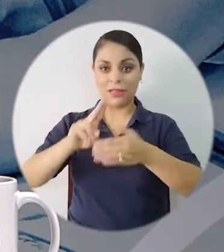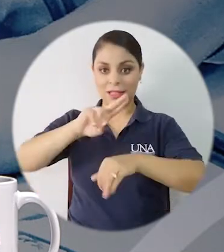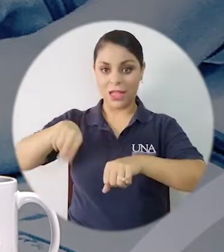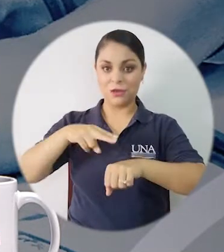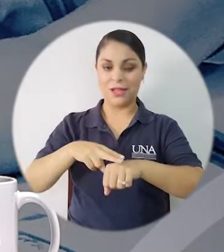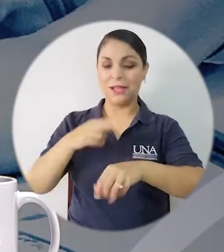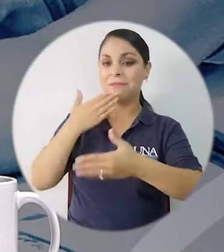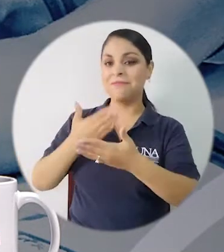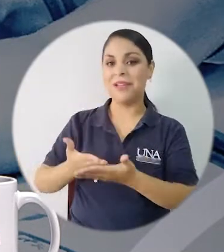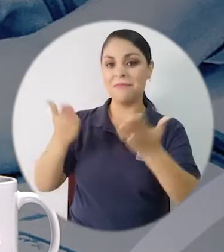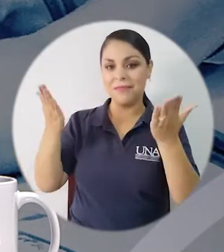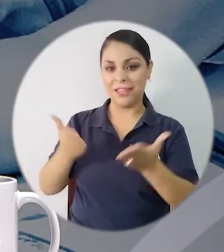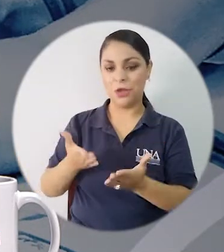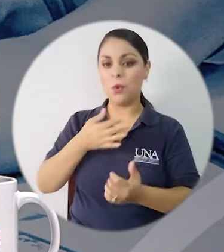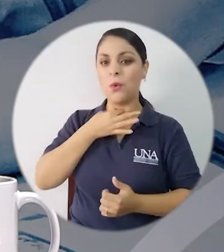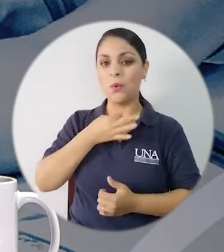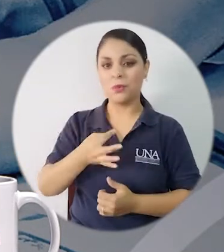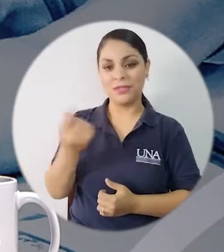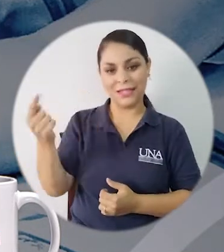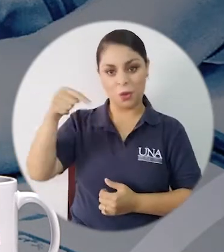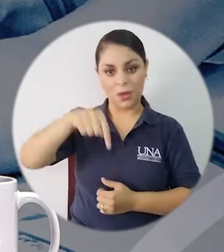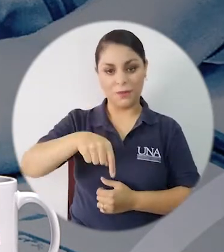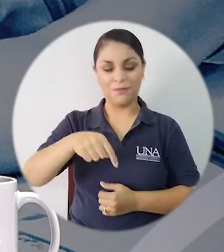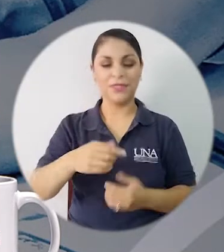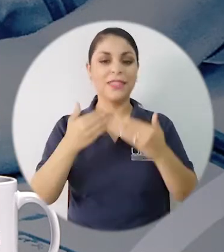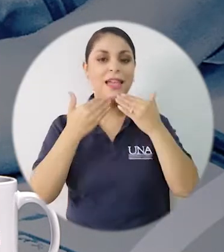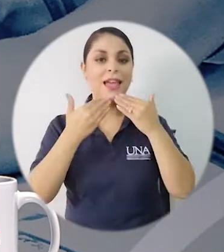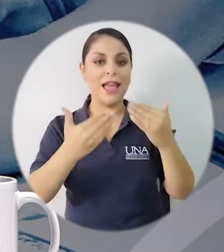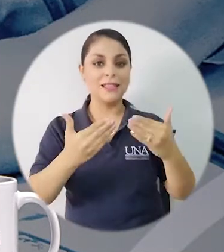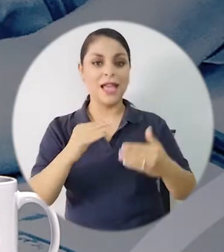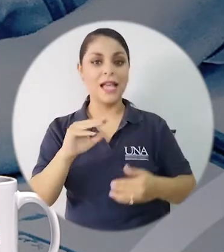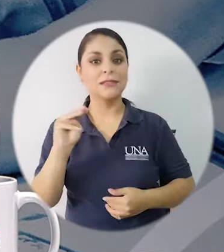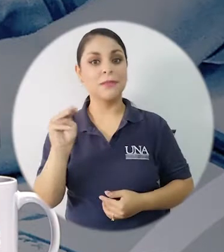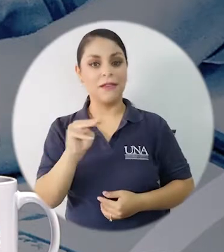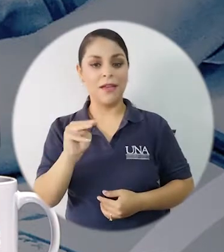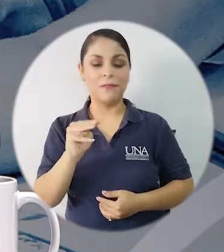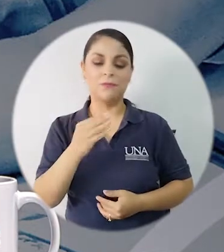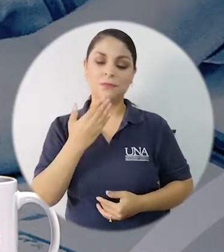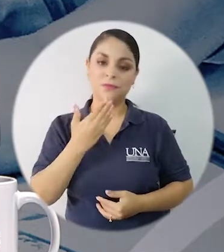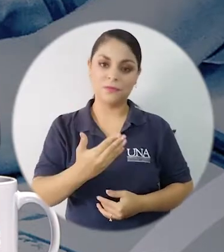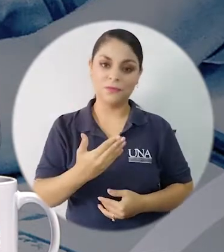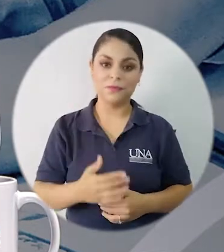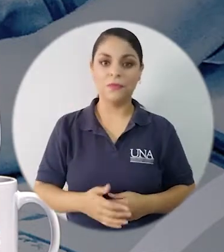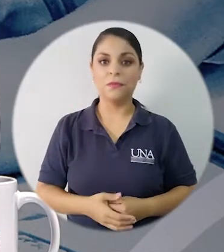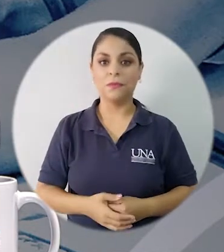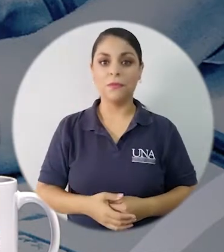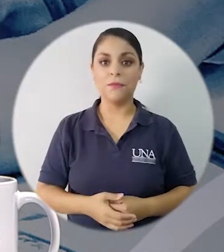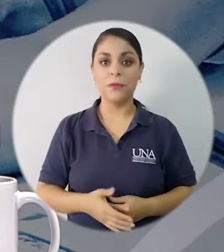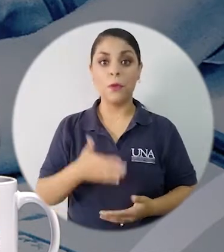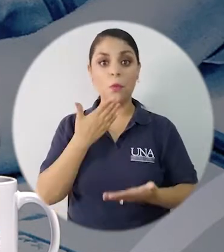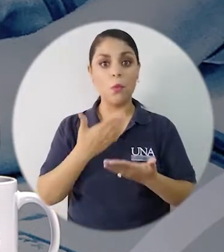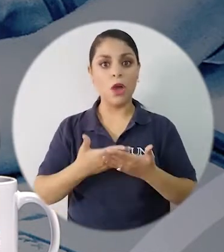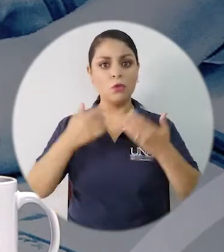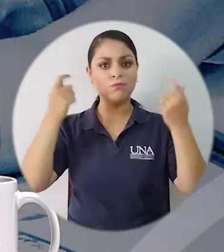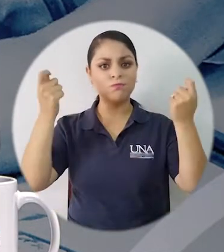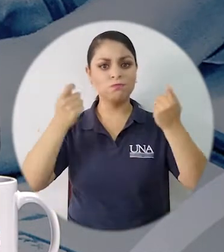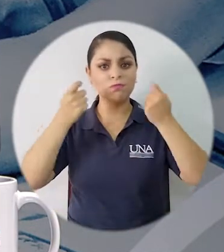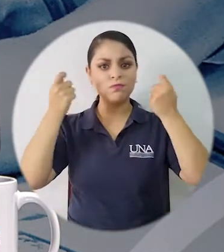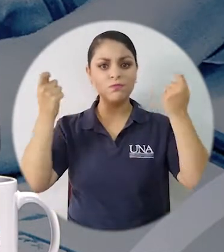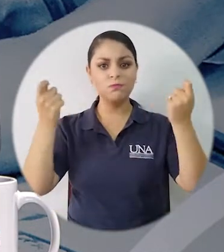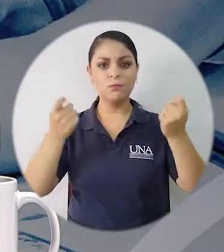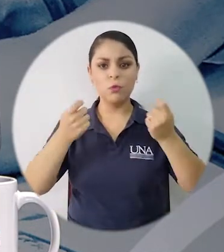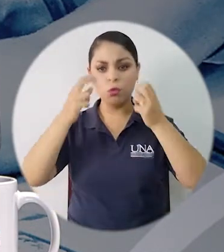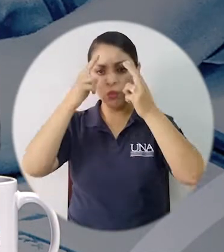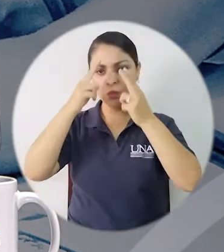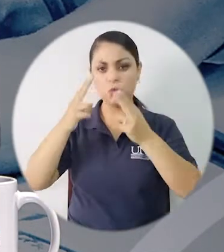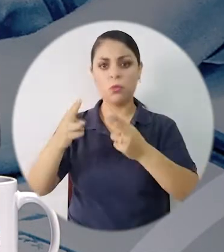Universidad Nacional. Bienvenido a Una Mirada, un gusto tenerlo aquí. Muchas gracias, Maribel, muy amable. Sí, una conmemoración muy